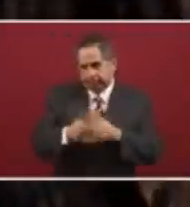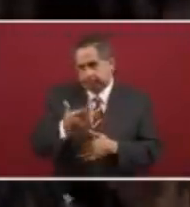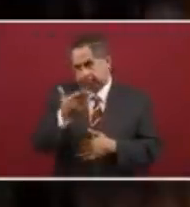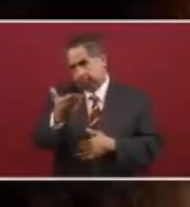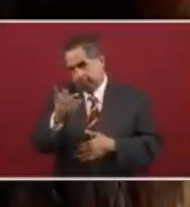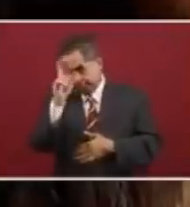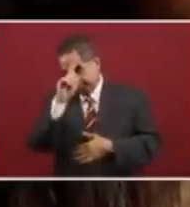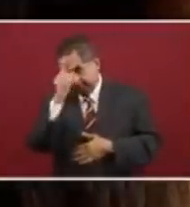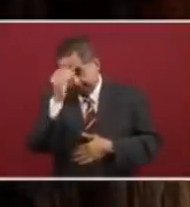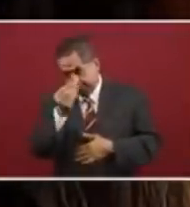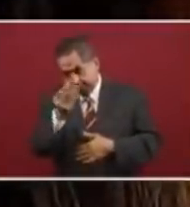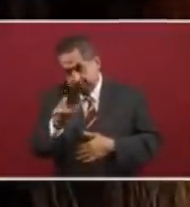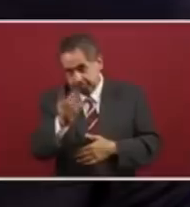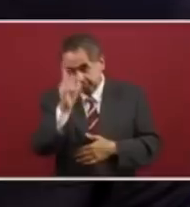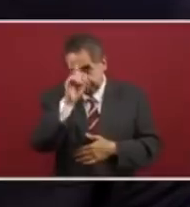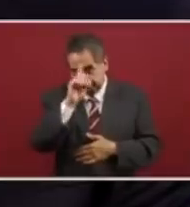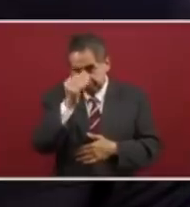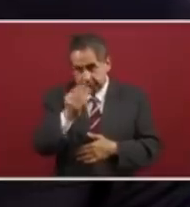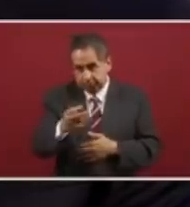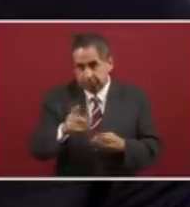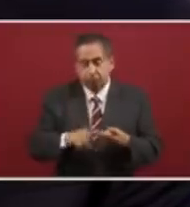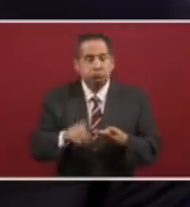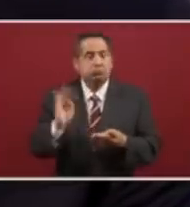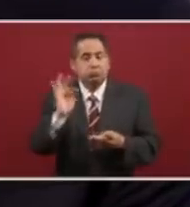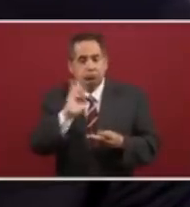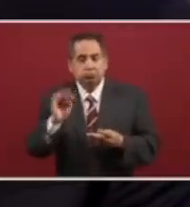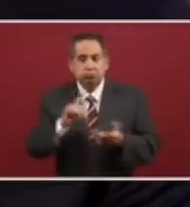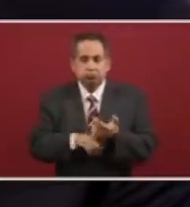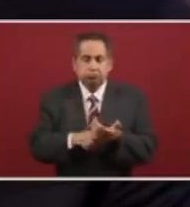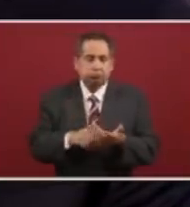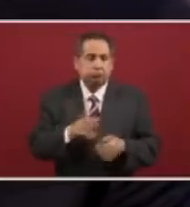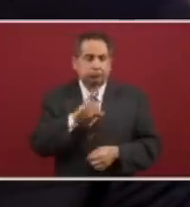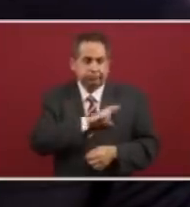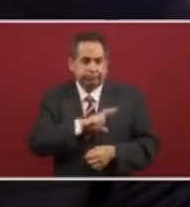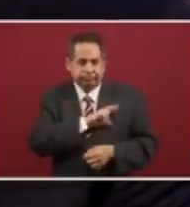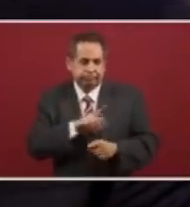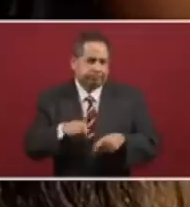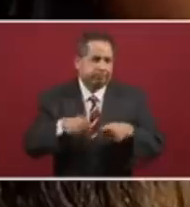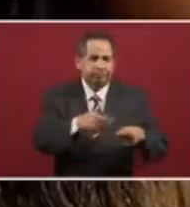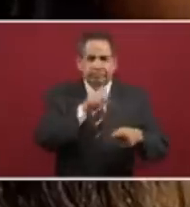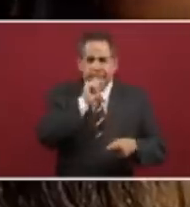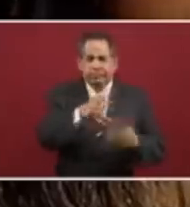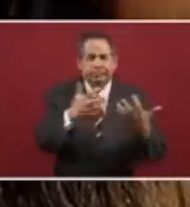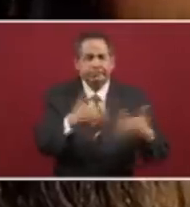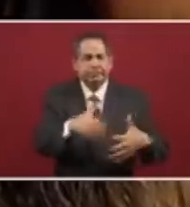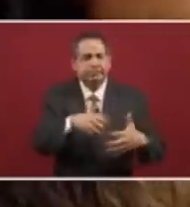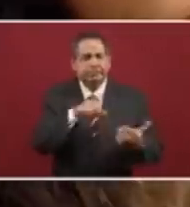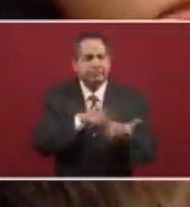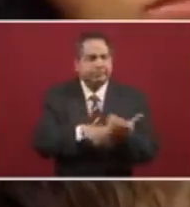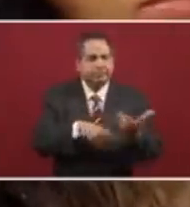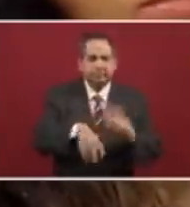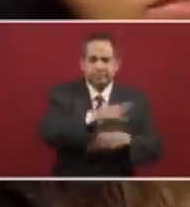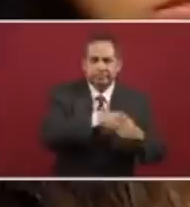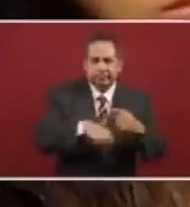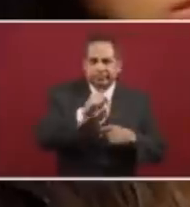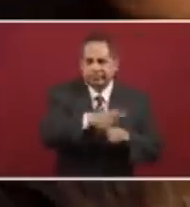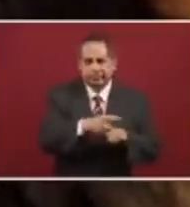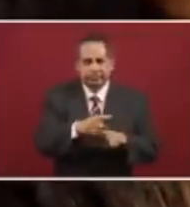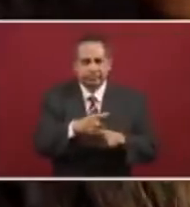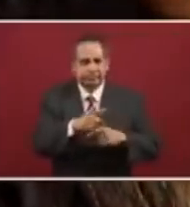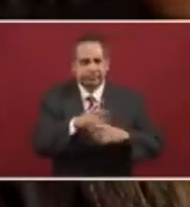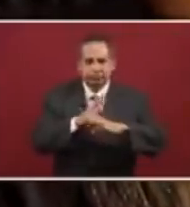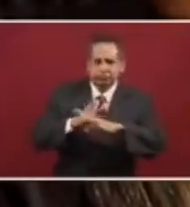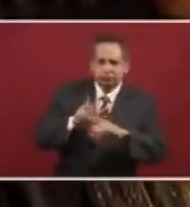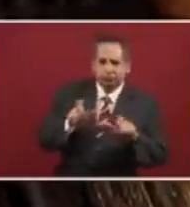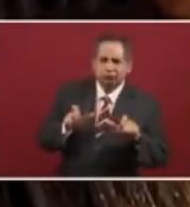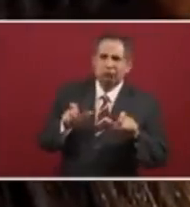sería una sugerencia porque al final de cuentas si se rentan y se le rentan a la misma empresa que hace las labores de